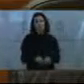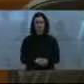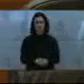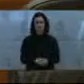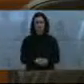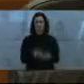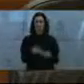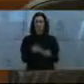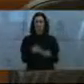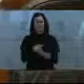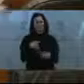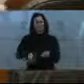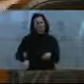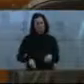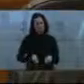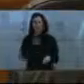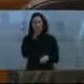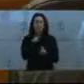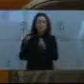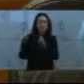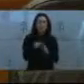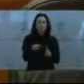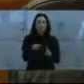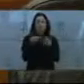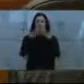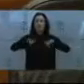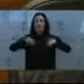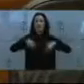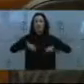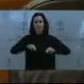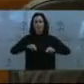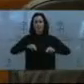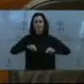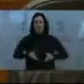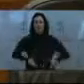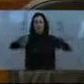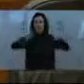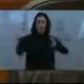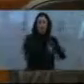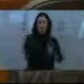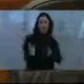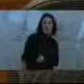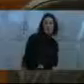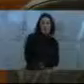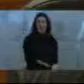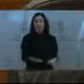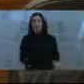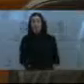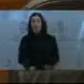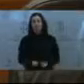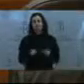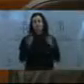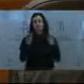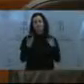centra en la neutralización ya de los nidos. Y la cifra ascendió a 1.241, esa cifra